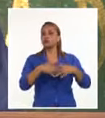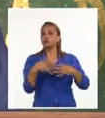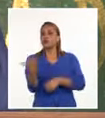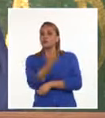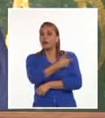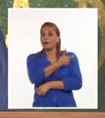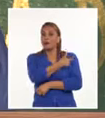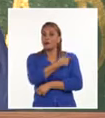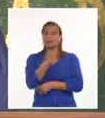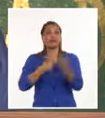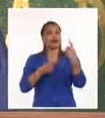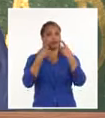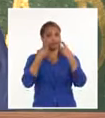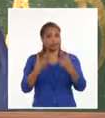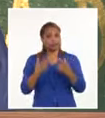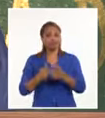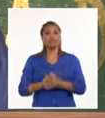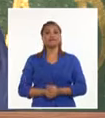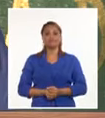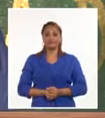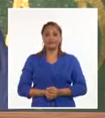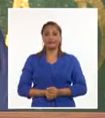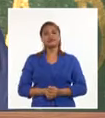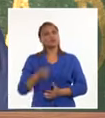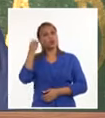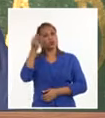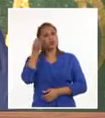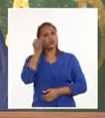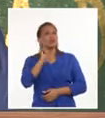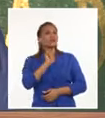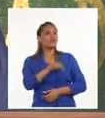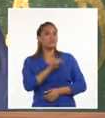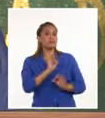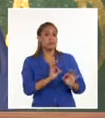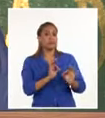Entonces, yo creo que ahí